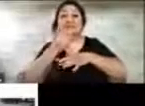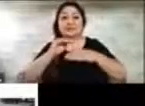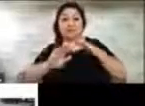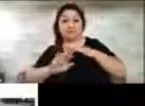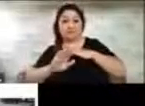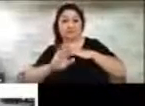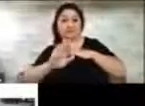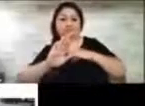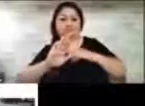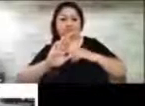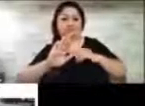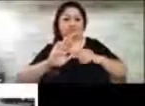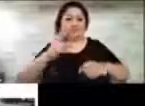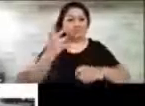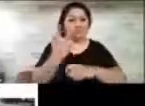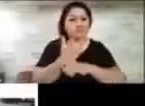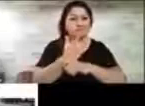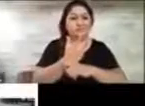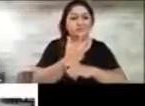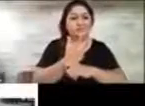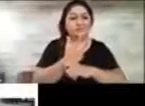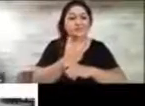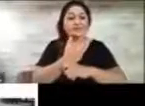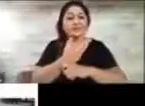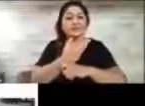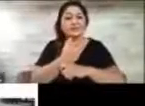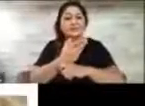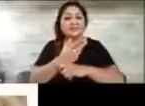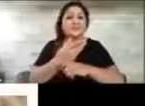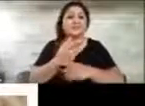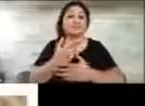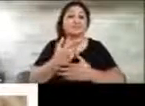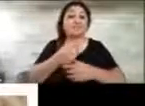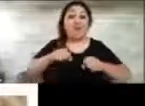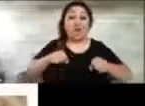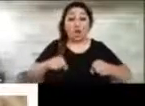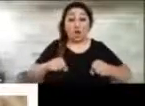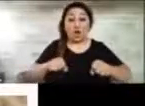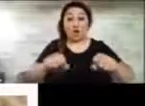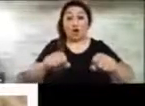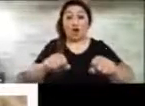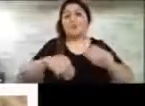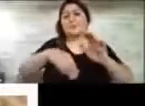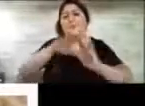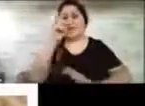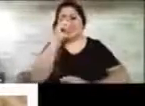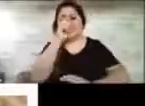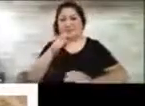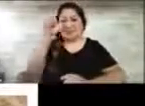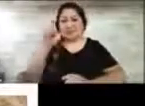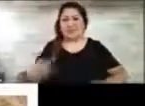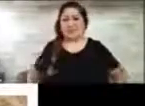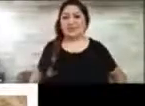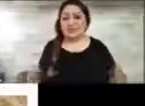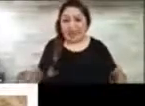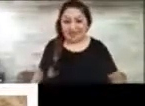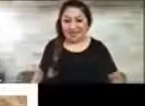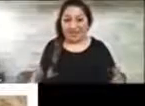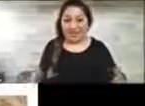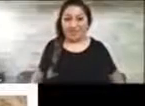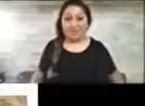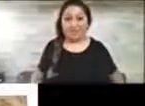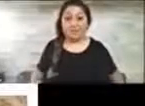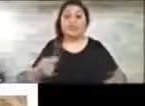caso, pero aún así con mayor dificultad la de una silla de ruedas. Y también estos 3 ejemplos que quise incluir, que a lo